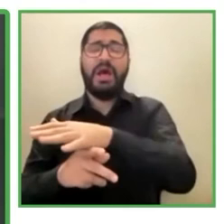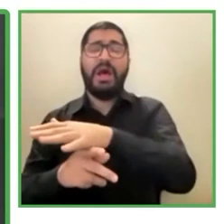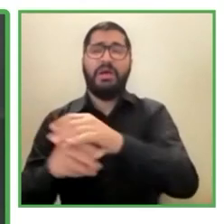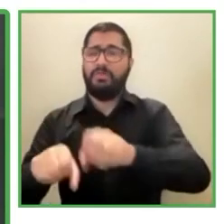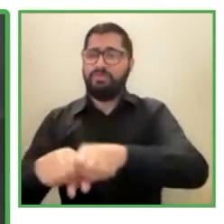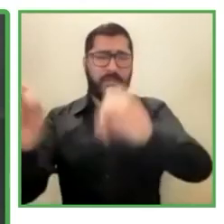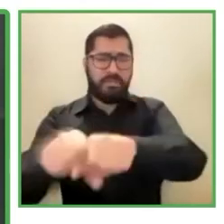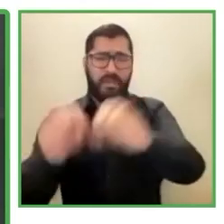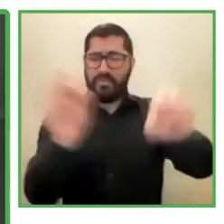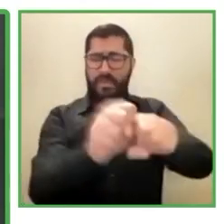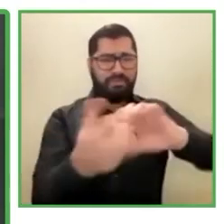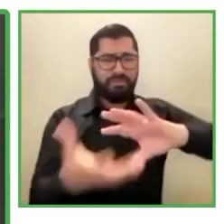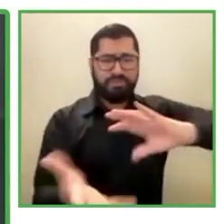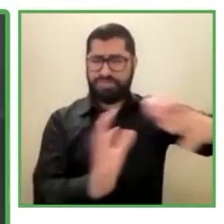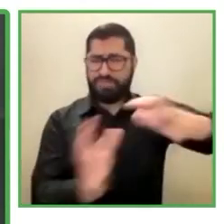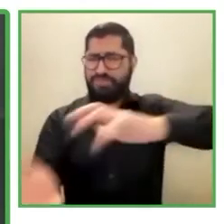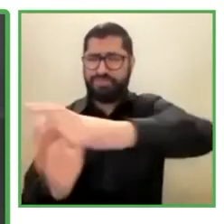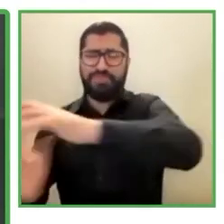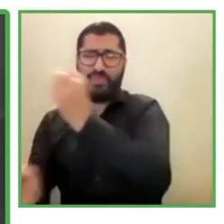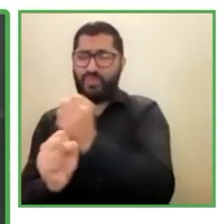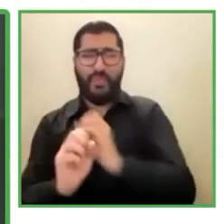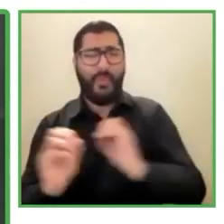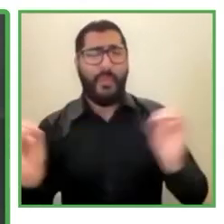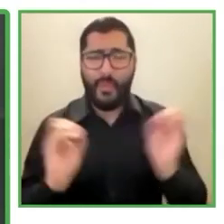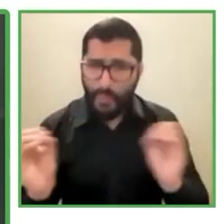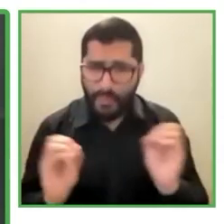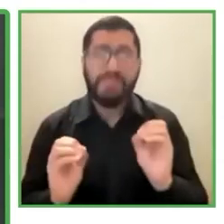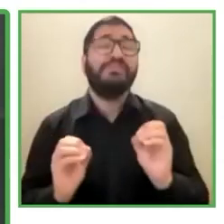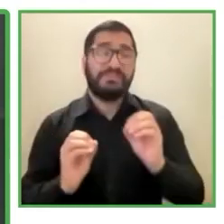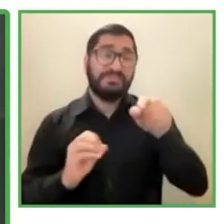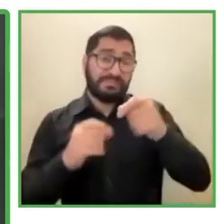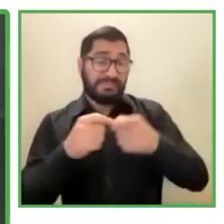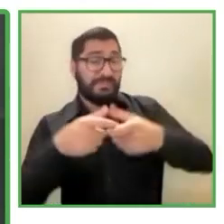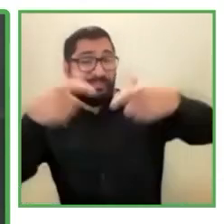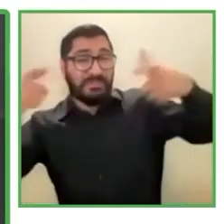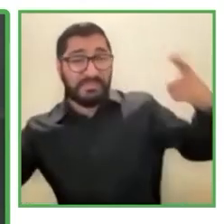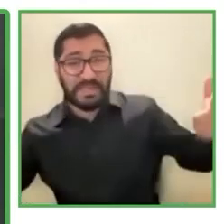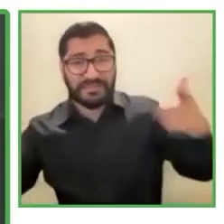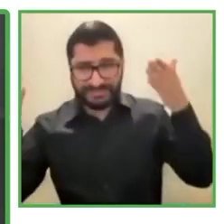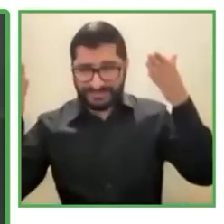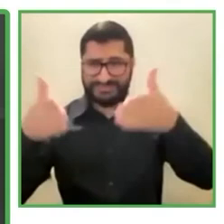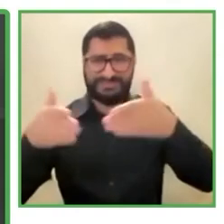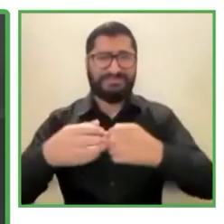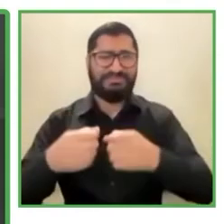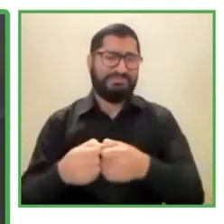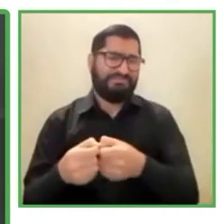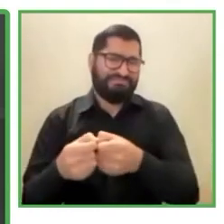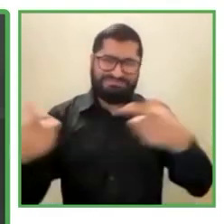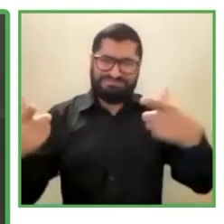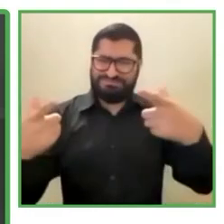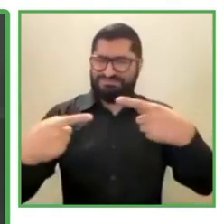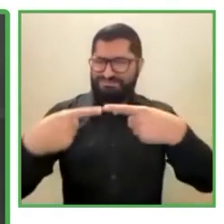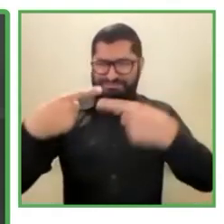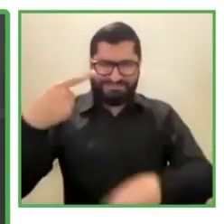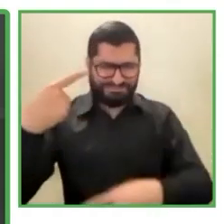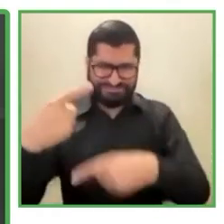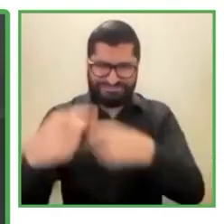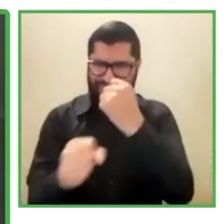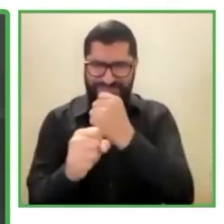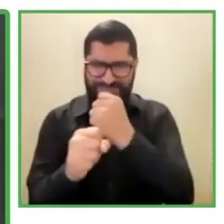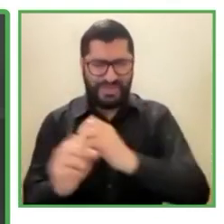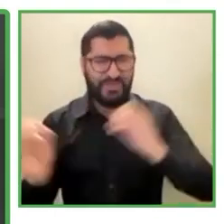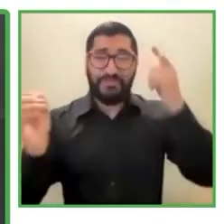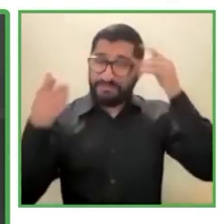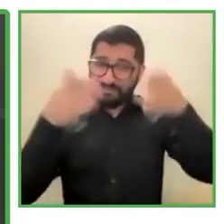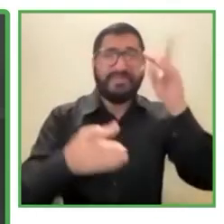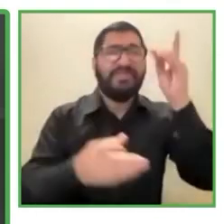concentrado el empleo de las personas con discapacidad. Los servicios personales, el comercio, las actividades laborales